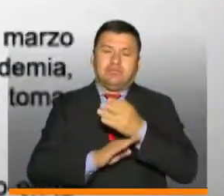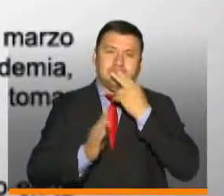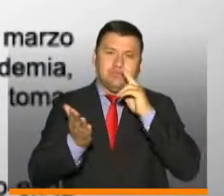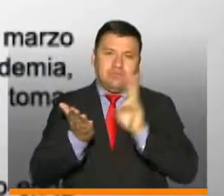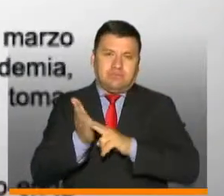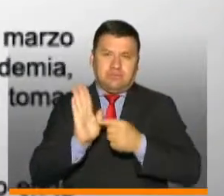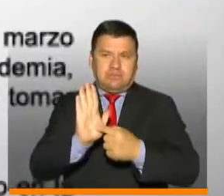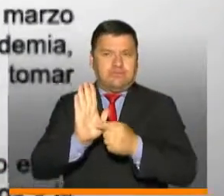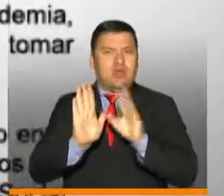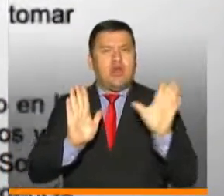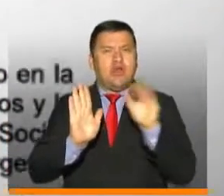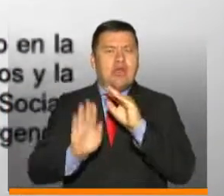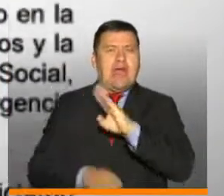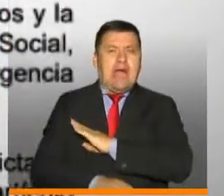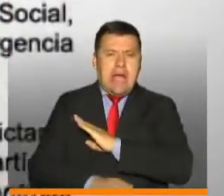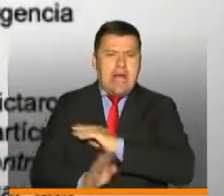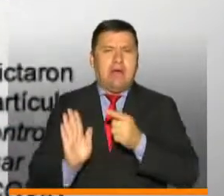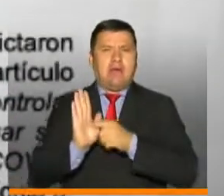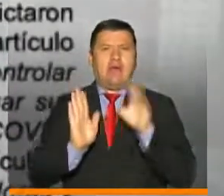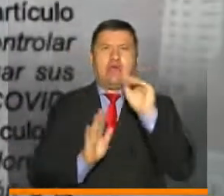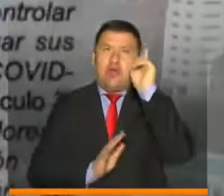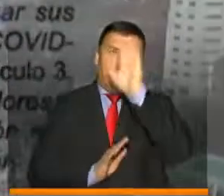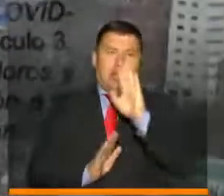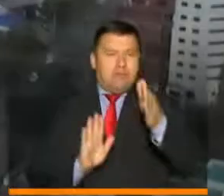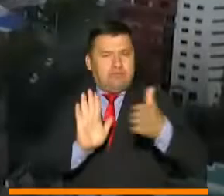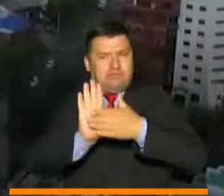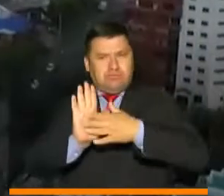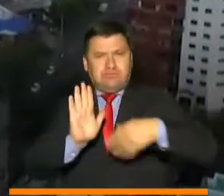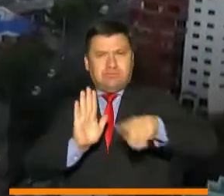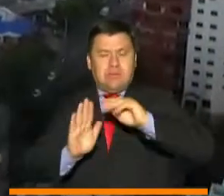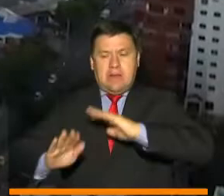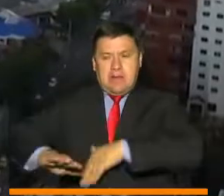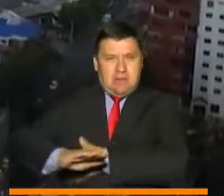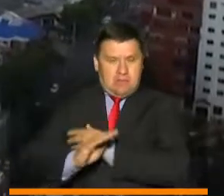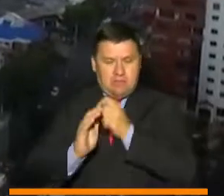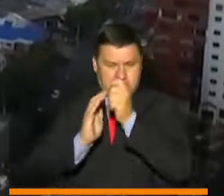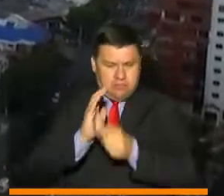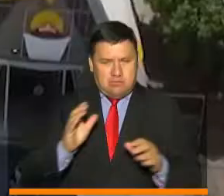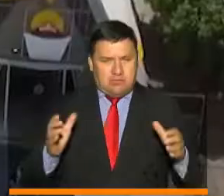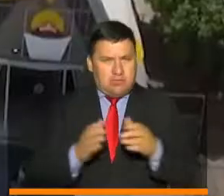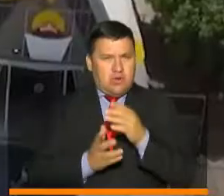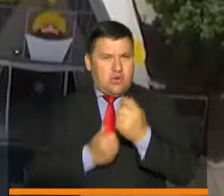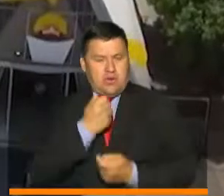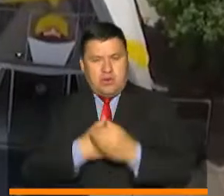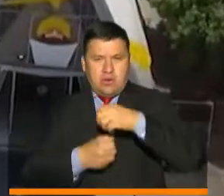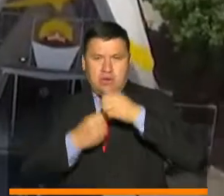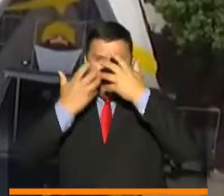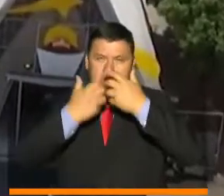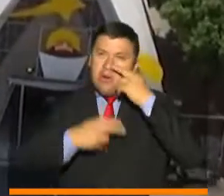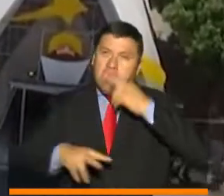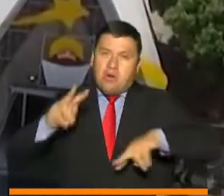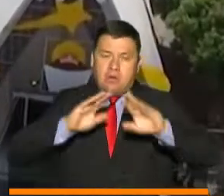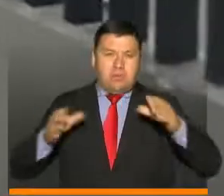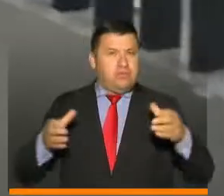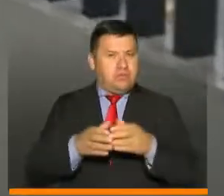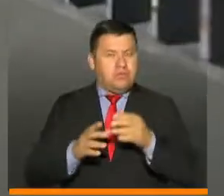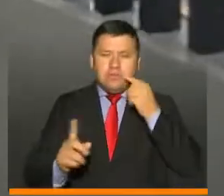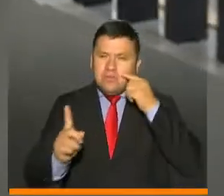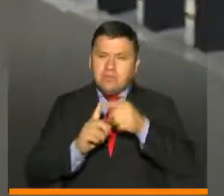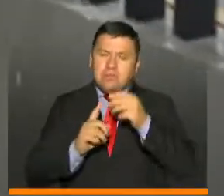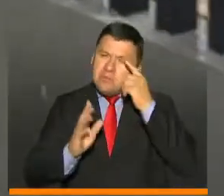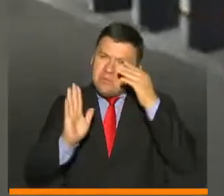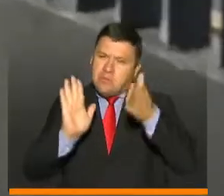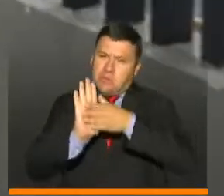circular dirigida para los alcaldes y gobernadores del país, los ministerios del Interior y de Comercio, Industria y Turismo definieron